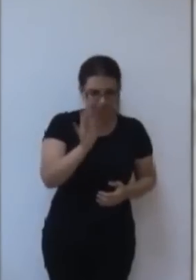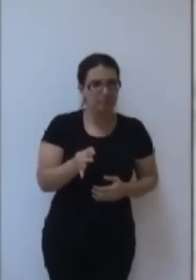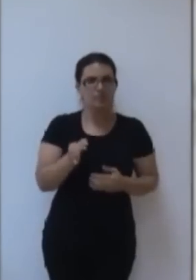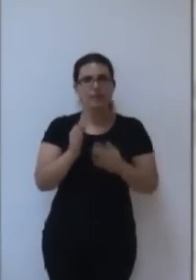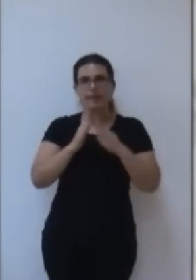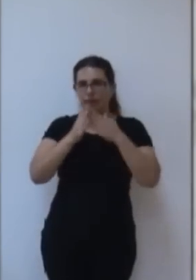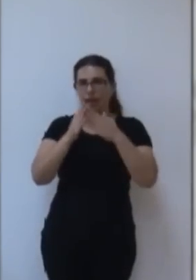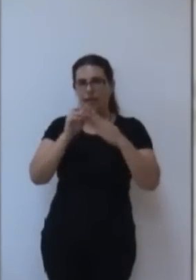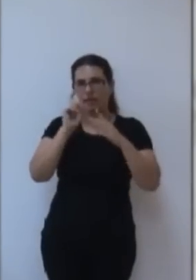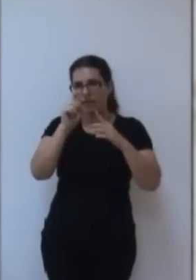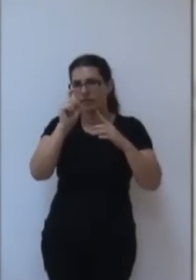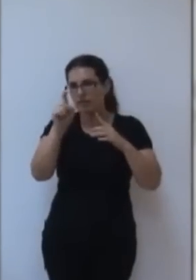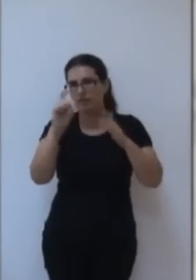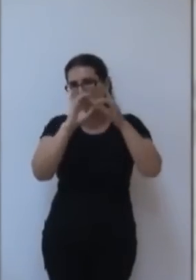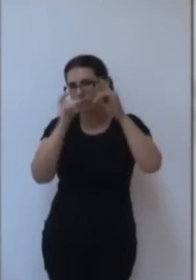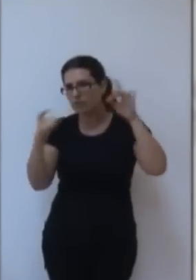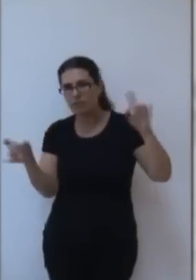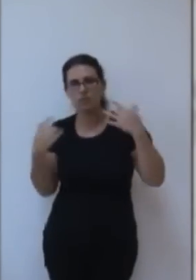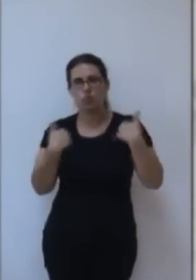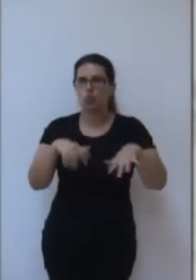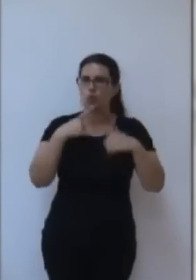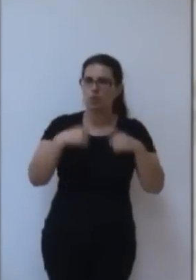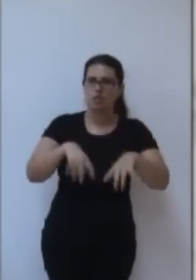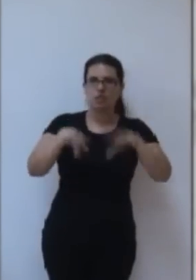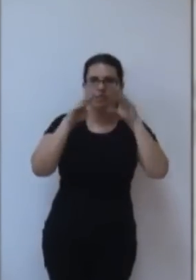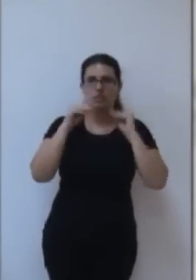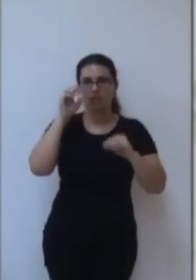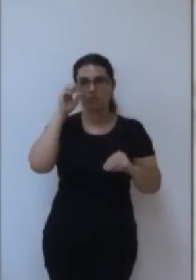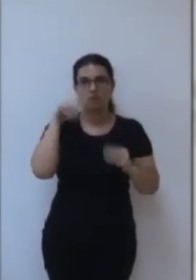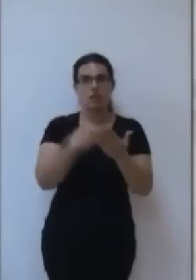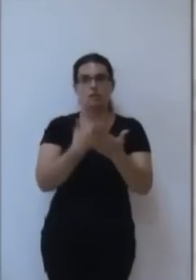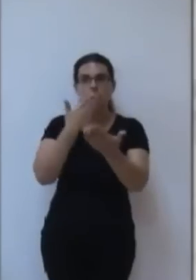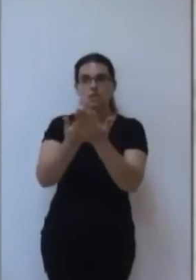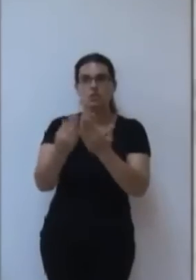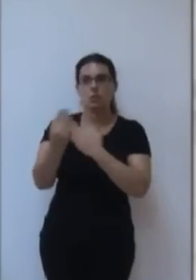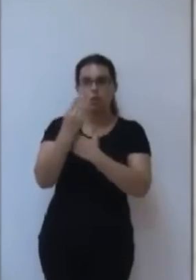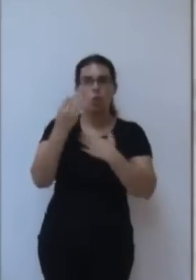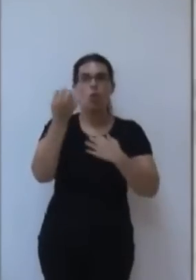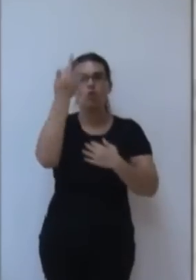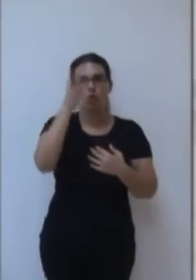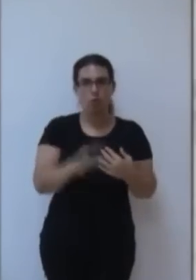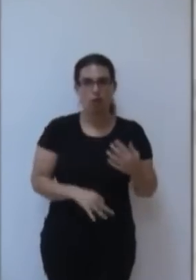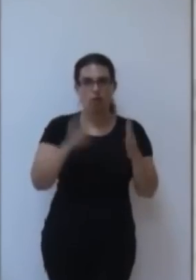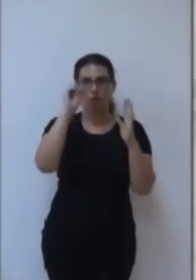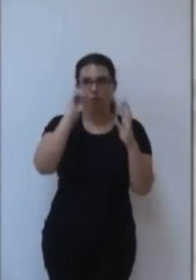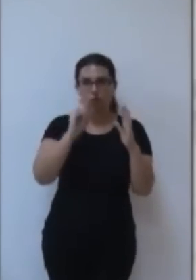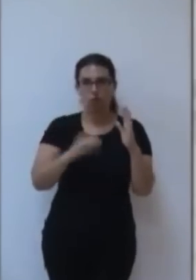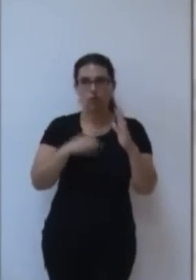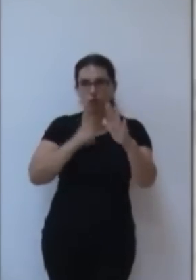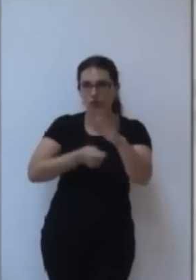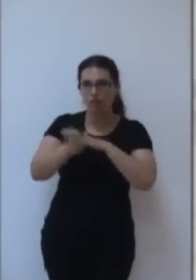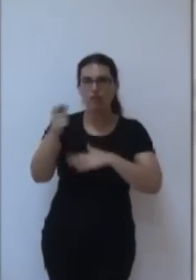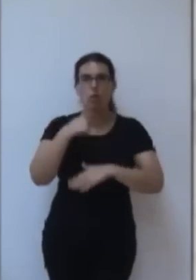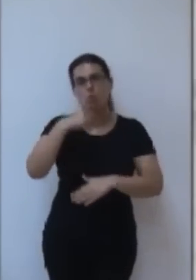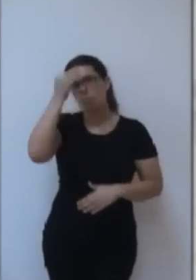interpretarla, navegar, encontrar las cosas. Rellenar un formulario. Rellenar un formulario. Porque solicita un